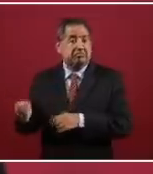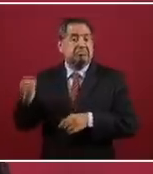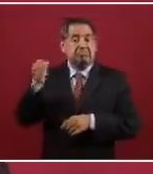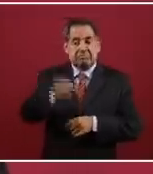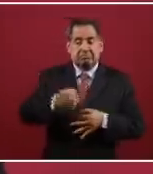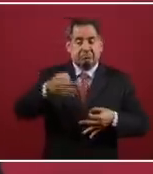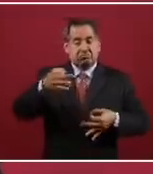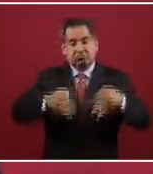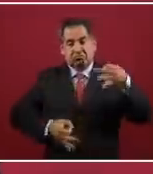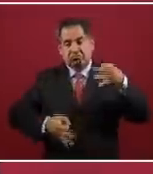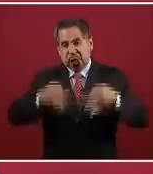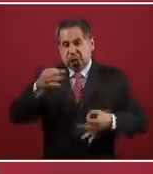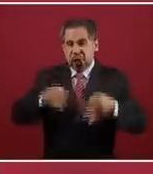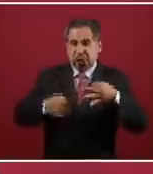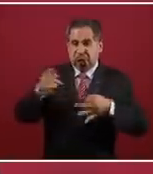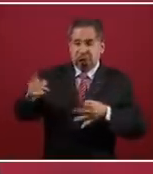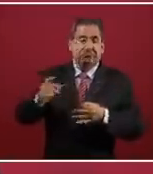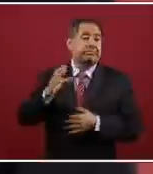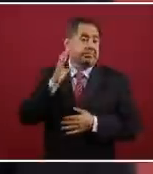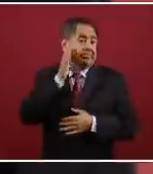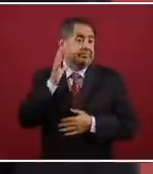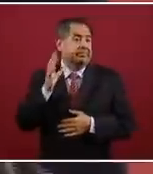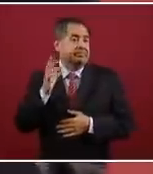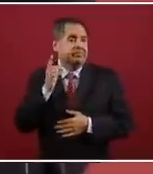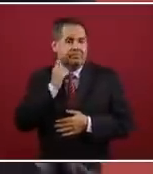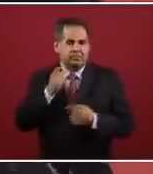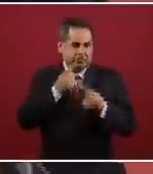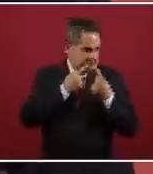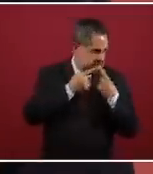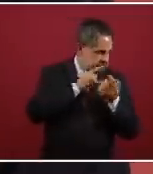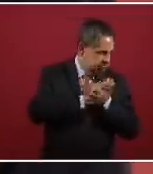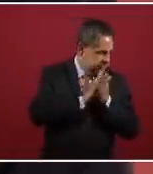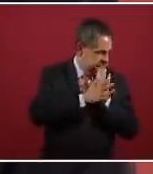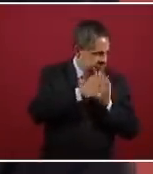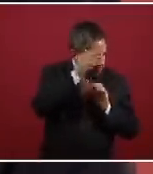a juicio. Y en la Cámara se pusieron de acuerdo.